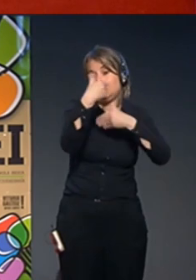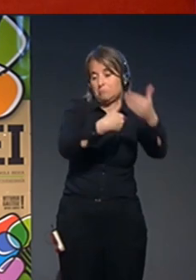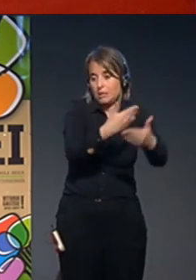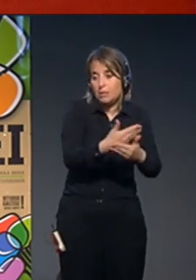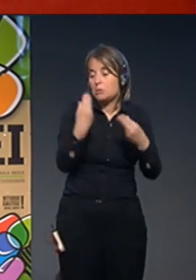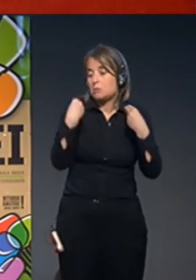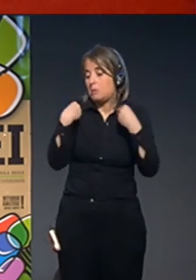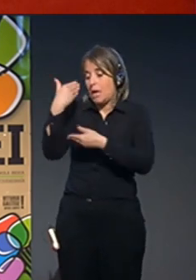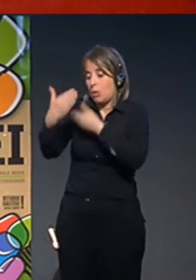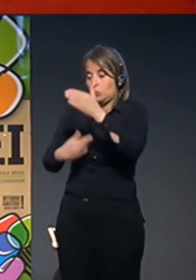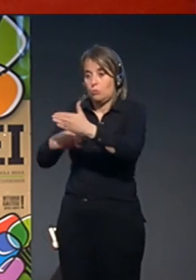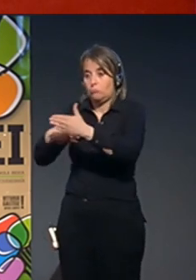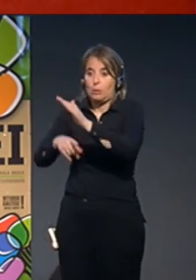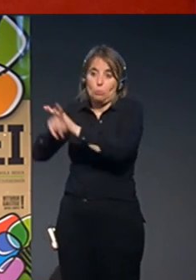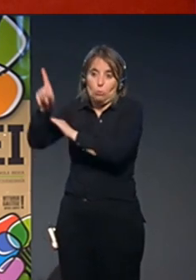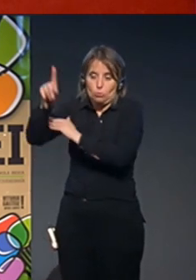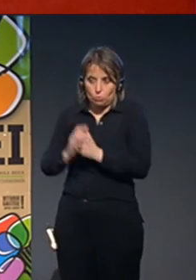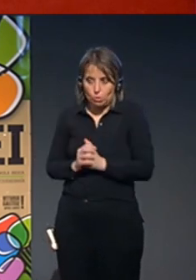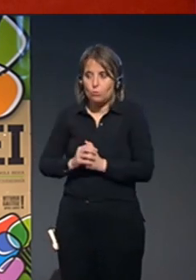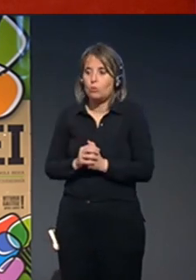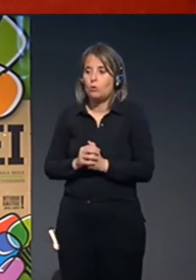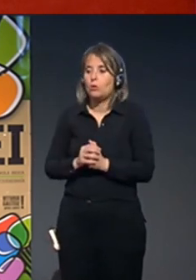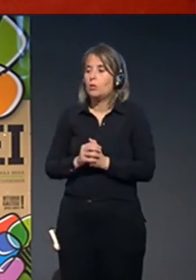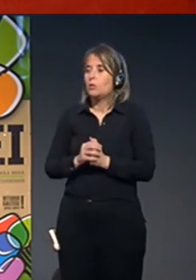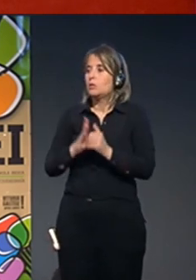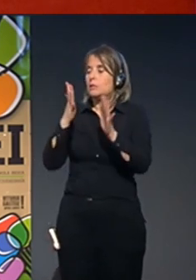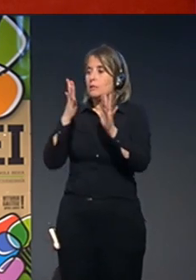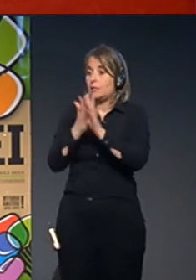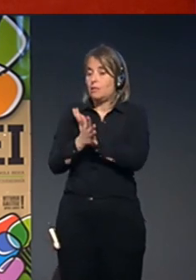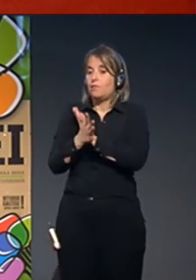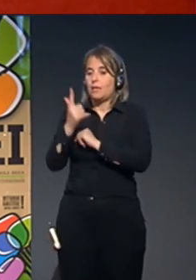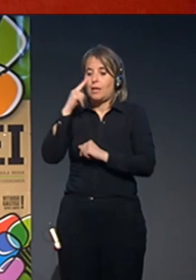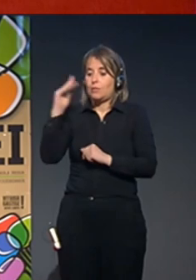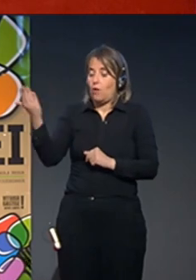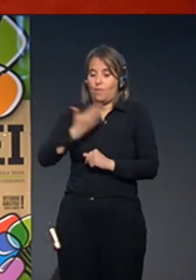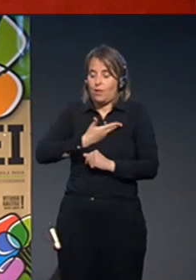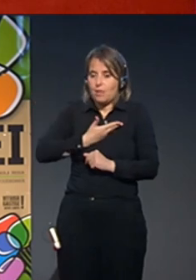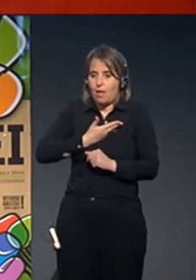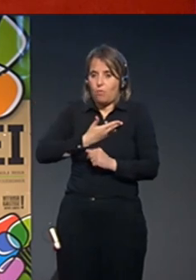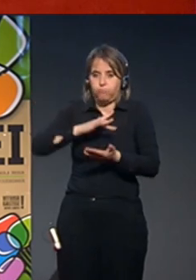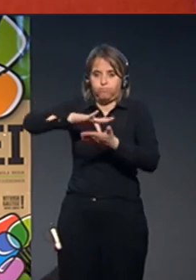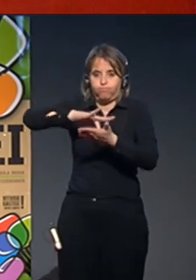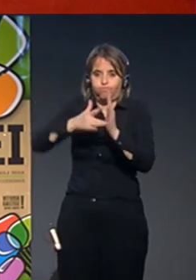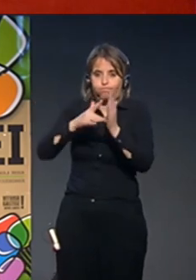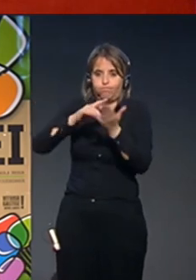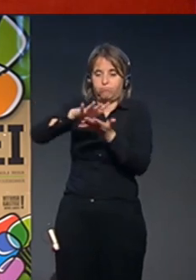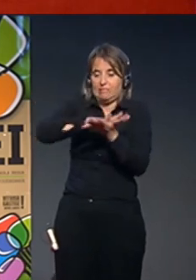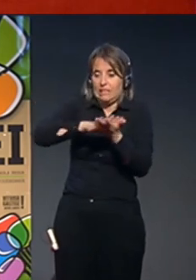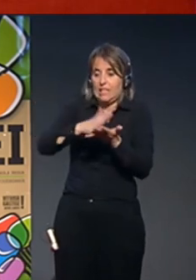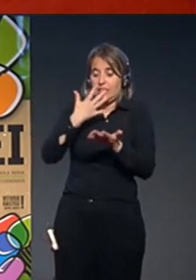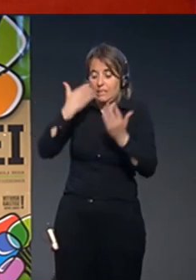ha seguido y se ha seguido evolucionando Es evidente que en este caso una de las que se llevaría es la nuestra Porque además si nos comportamos como